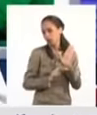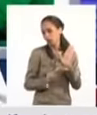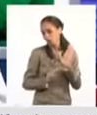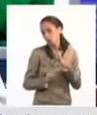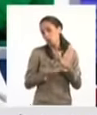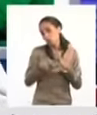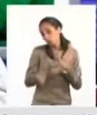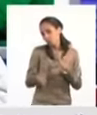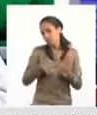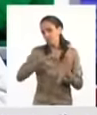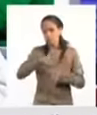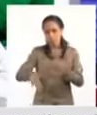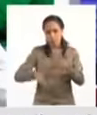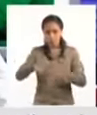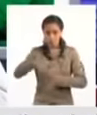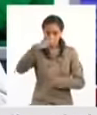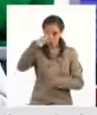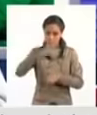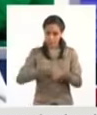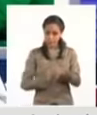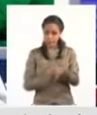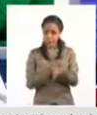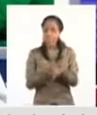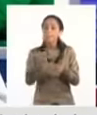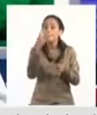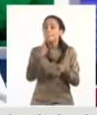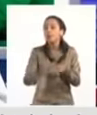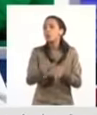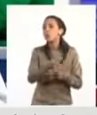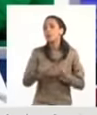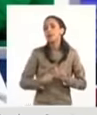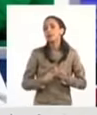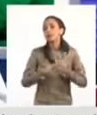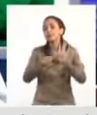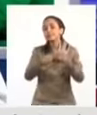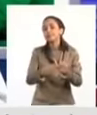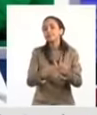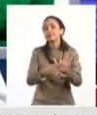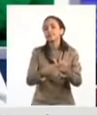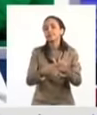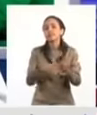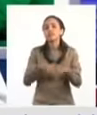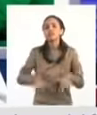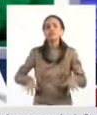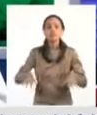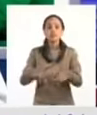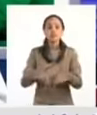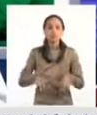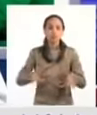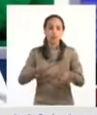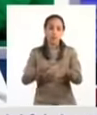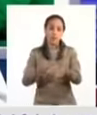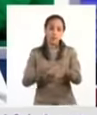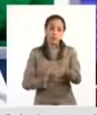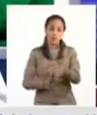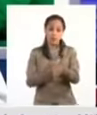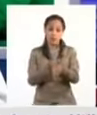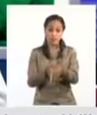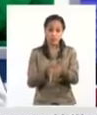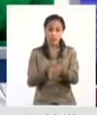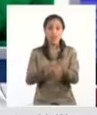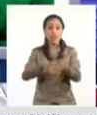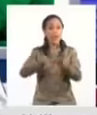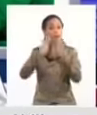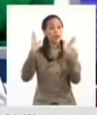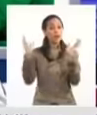Cuba, sino realmente como expresión del comportamiento que está teniendo la enfermedad en el mundo. Un poco